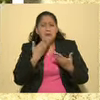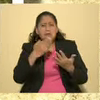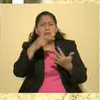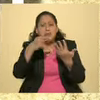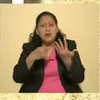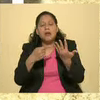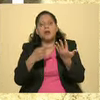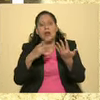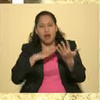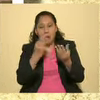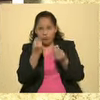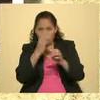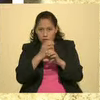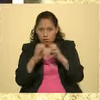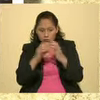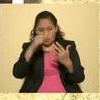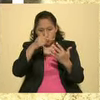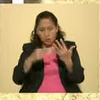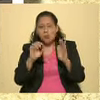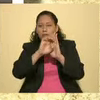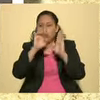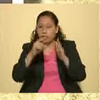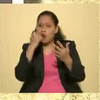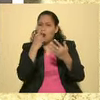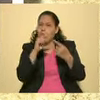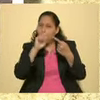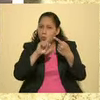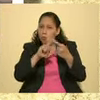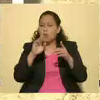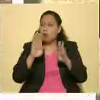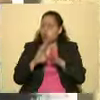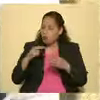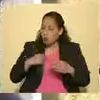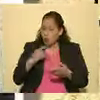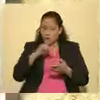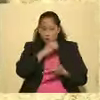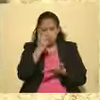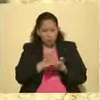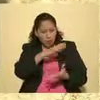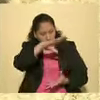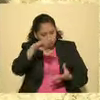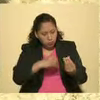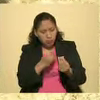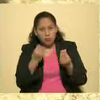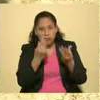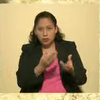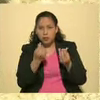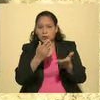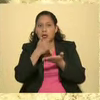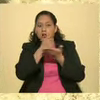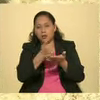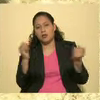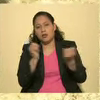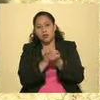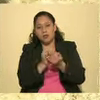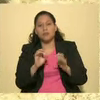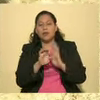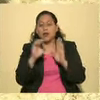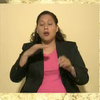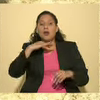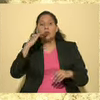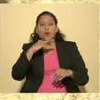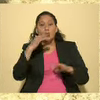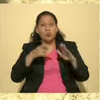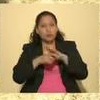aspectos. Uno de esos aspectos es siendo recíproco con tu ciudad, siendo recíproco con tus gentes. Es decir, la corrupción